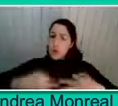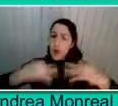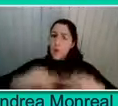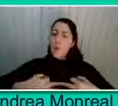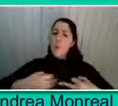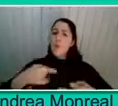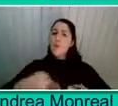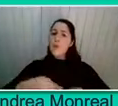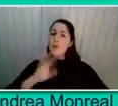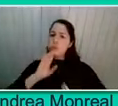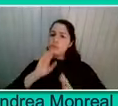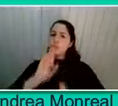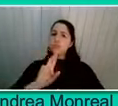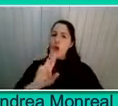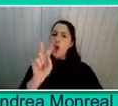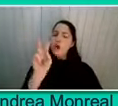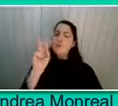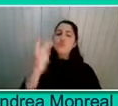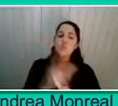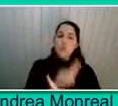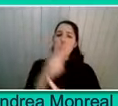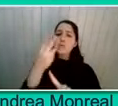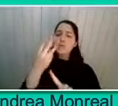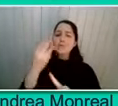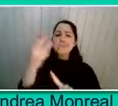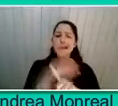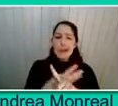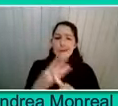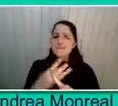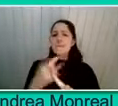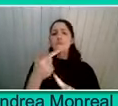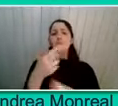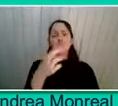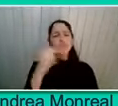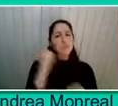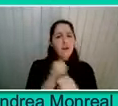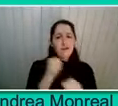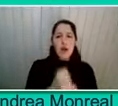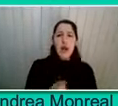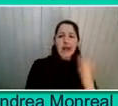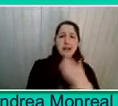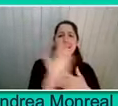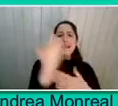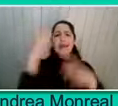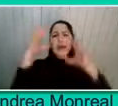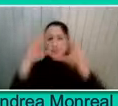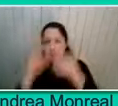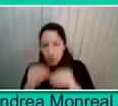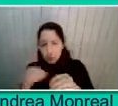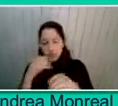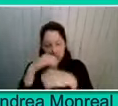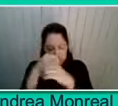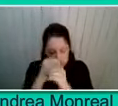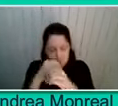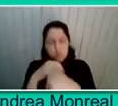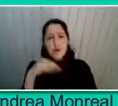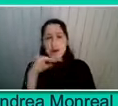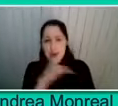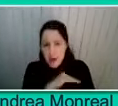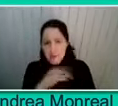3 veces, trabajar día y noche, realmente toda la noche sacando el resultado rápido. Entonces ha